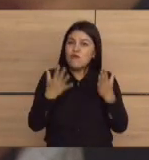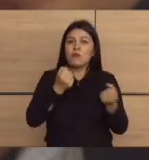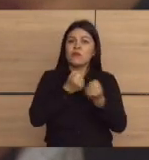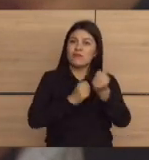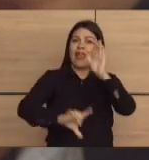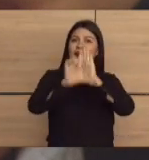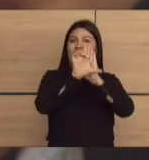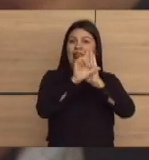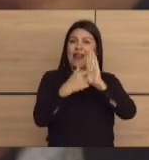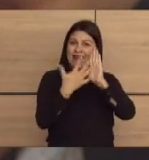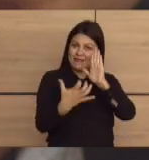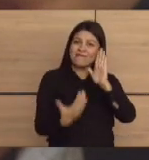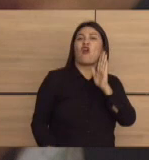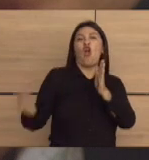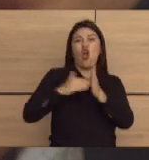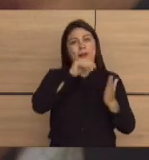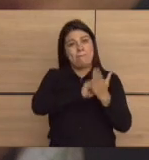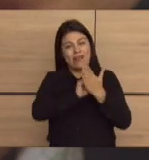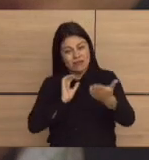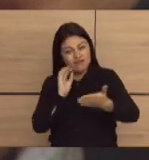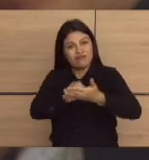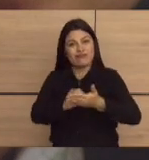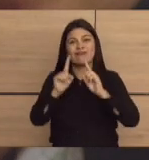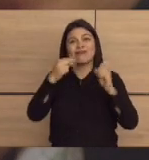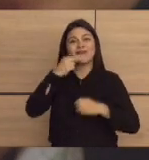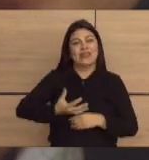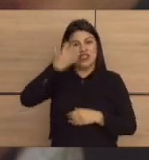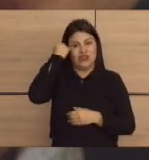ley que revive las cátedras de historia, sino que nosotros